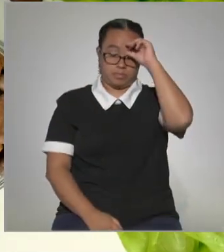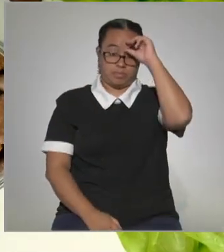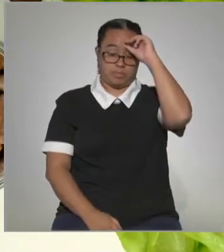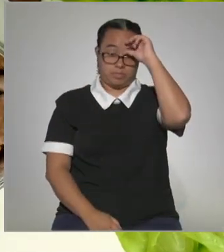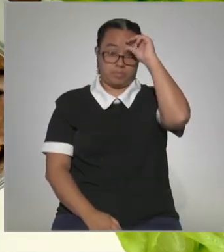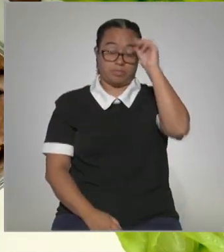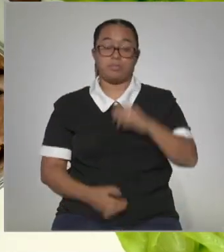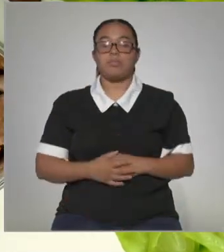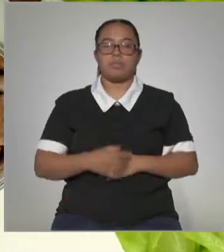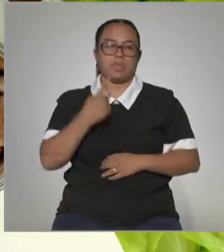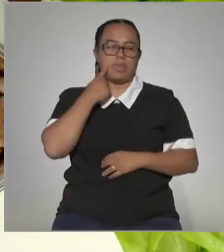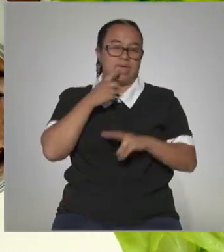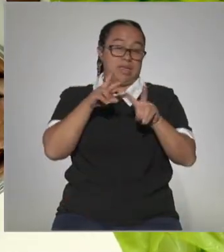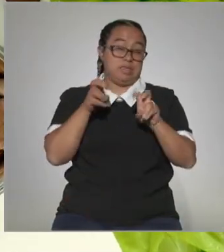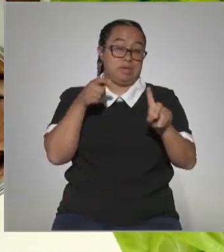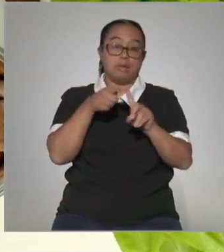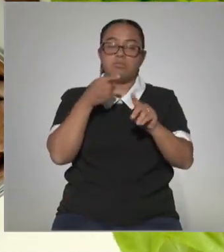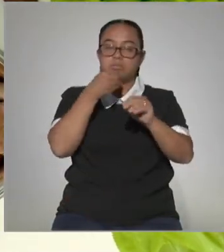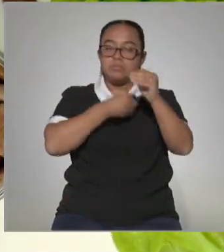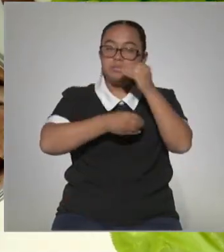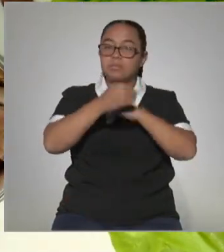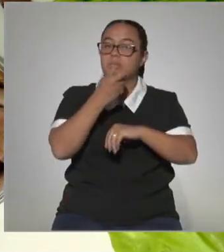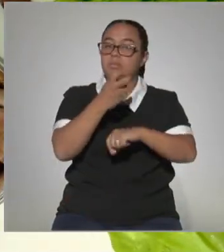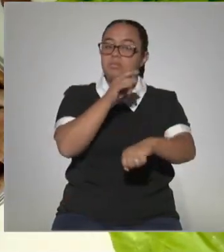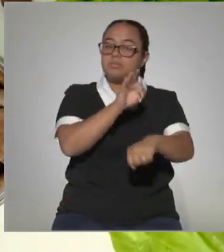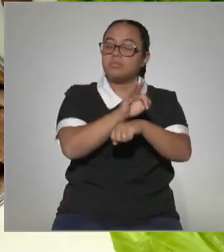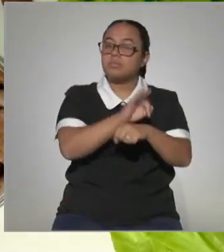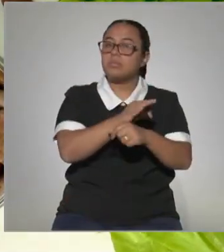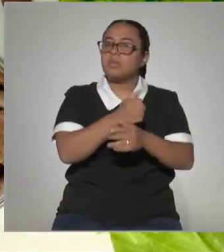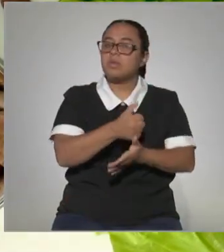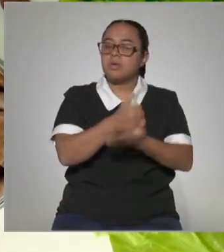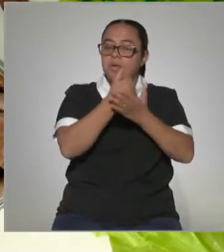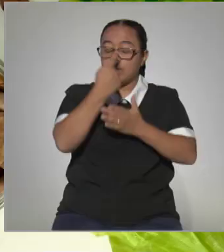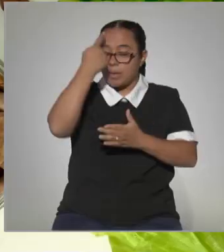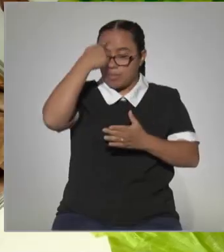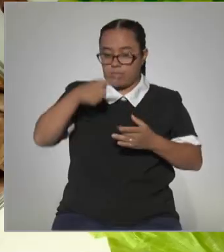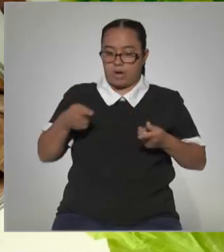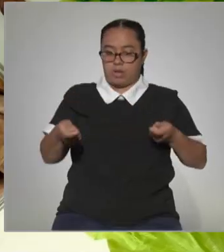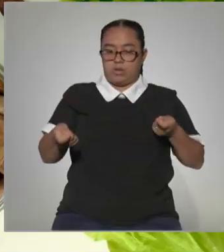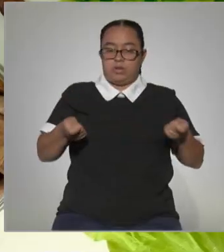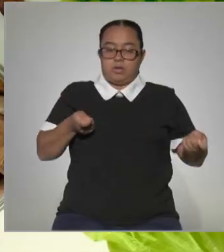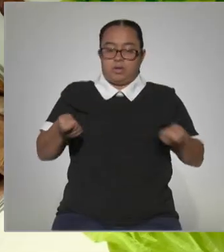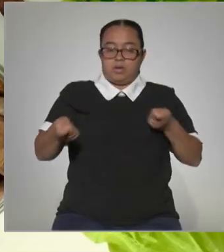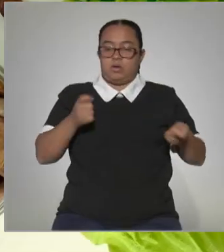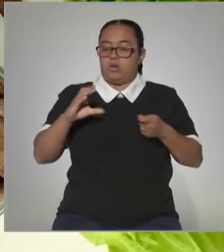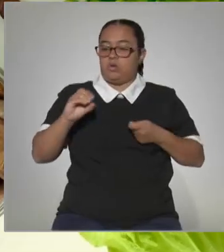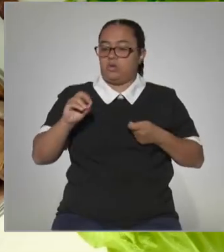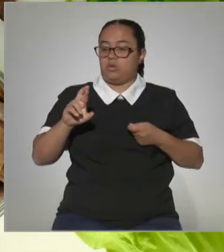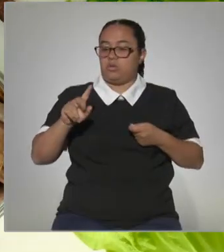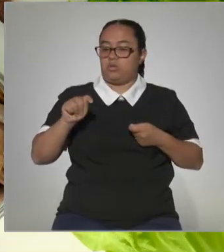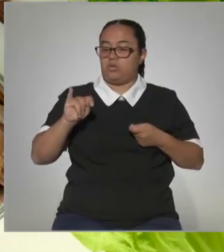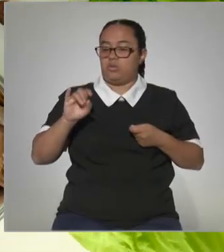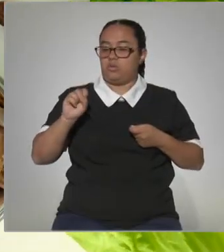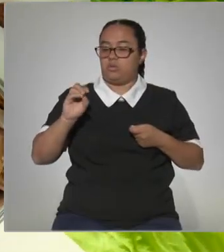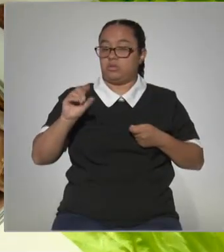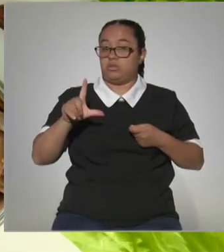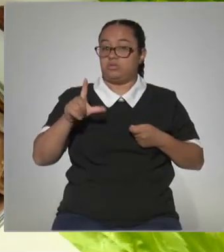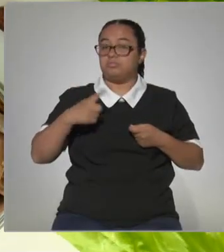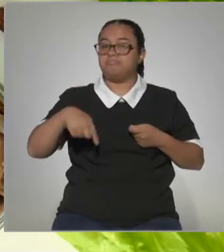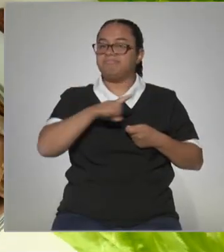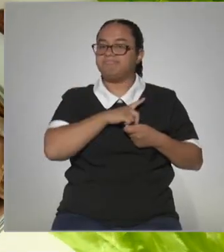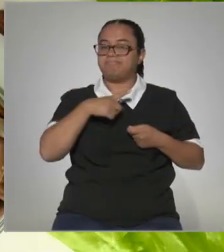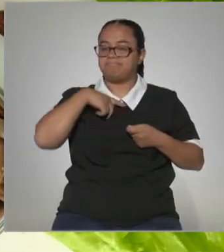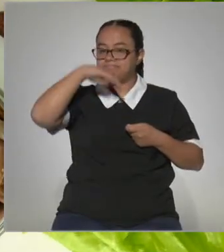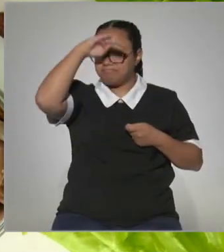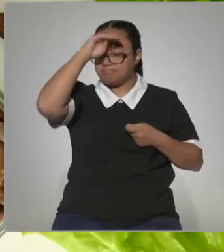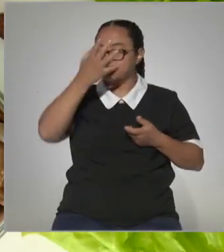Si hablamos de los alimentos que favorecen, digamos, la regulación del cortisol, tenemos que pensar en